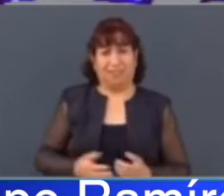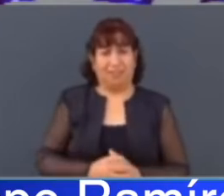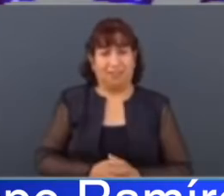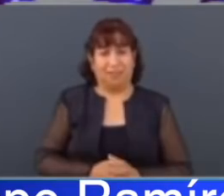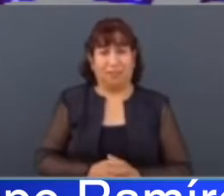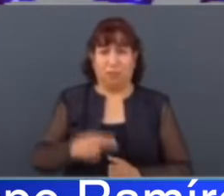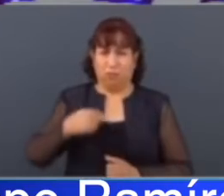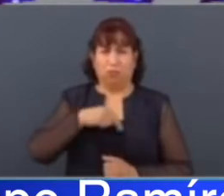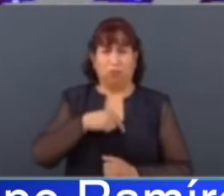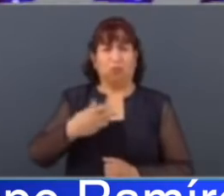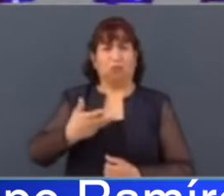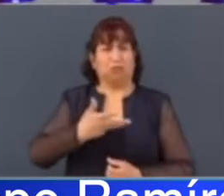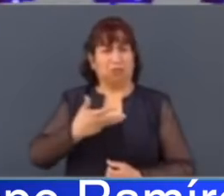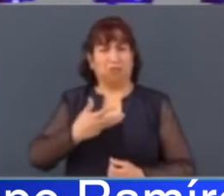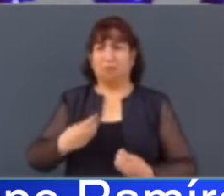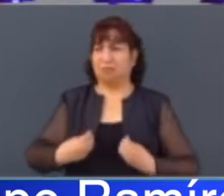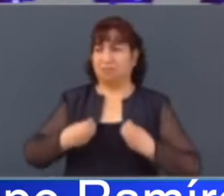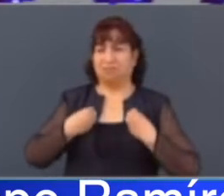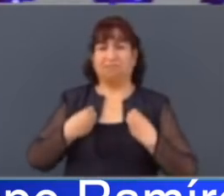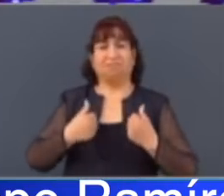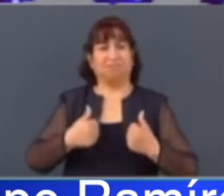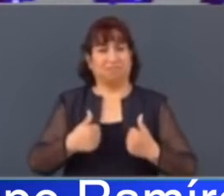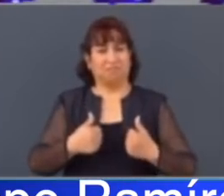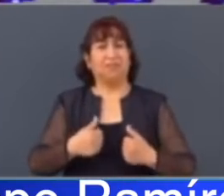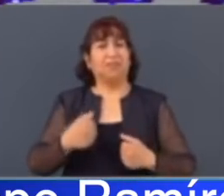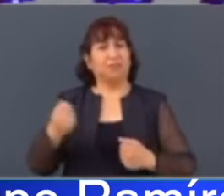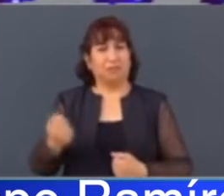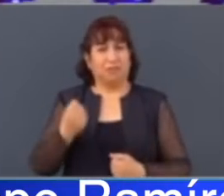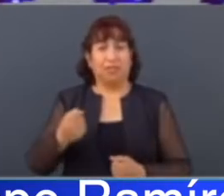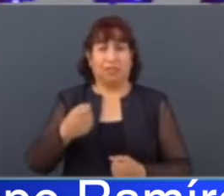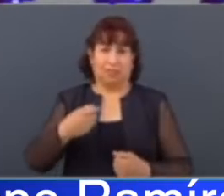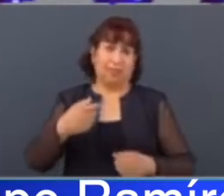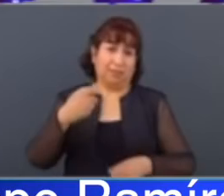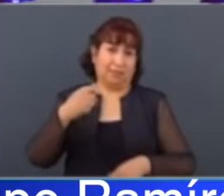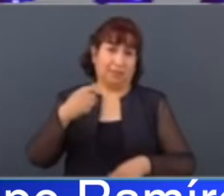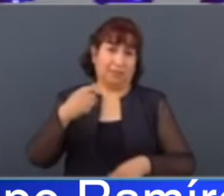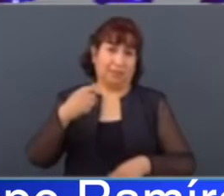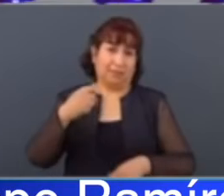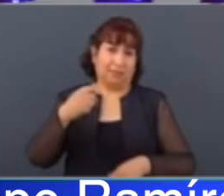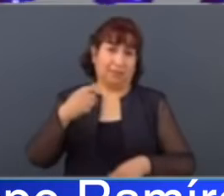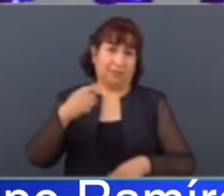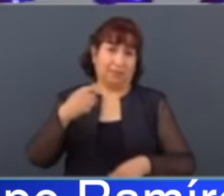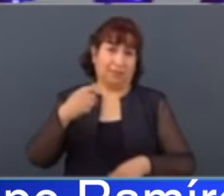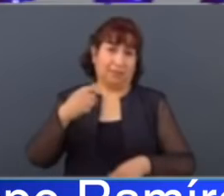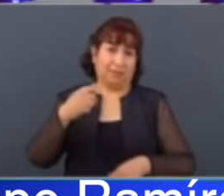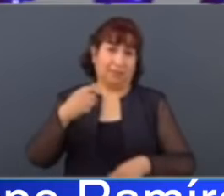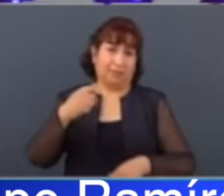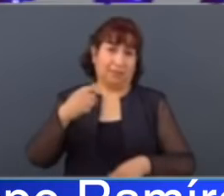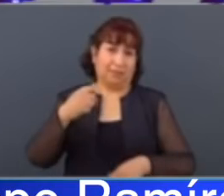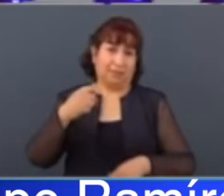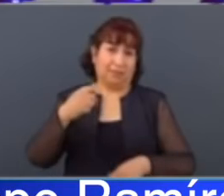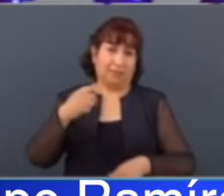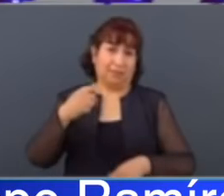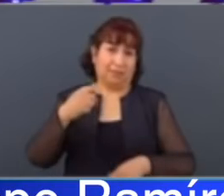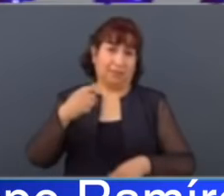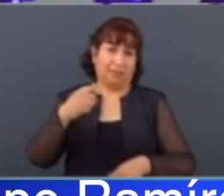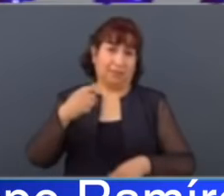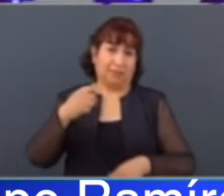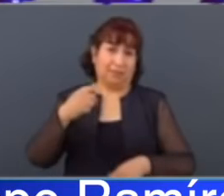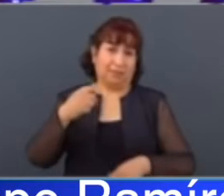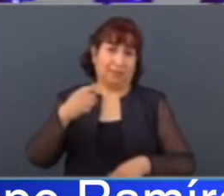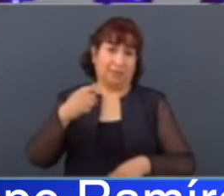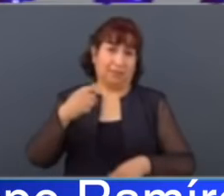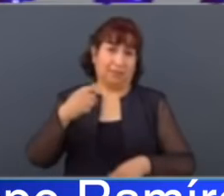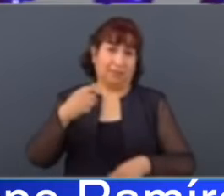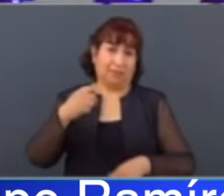Nosotros estamos viviendo, afortunadamente, tiempos muy interesantes. Esto fue lo que comentó el presidente Andrés